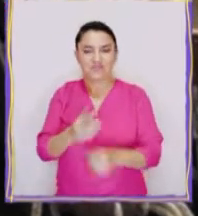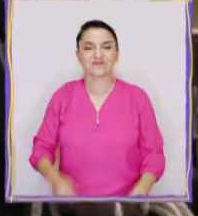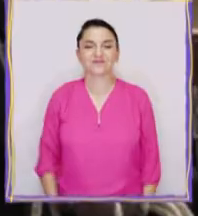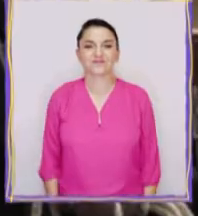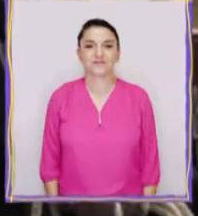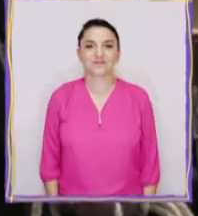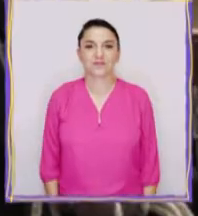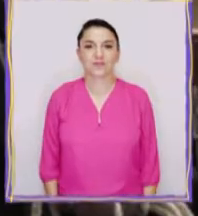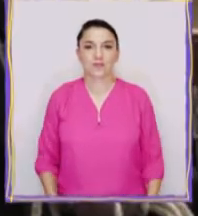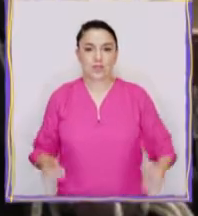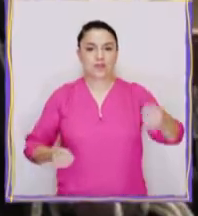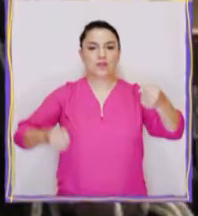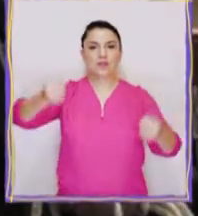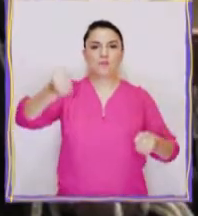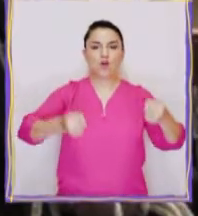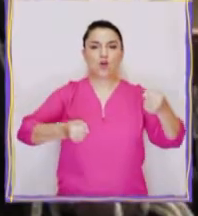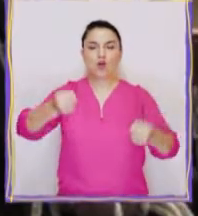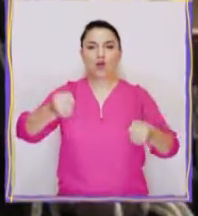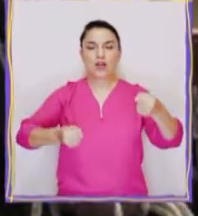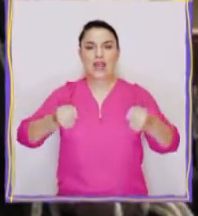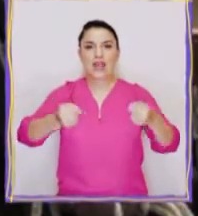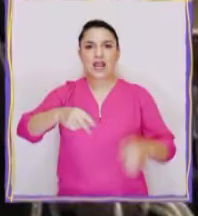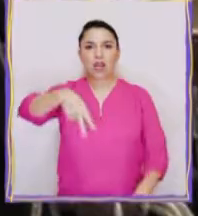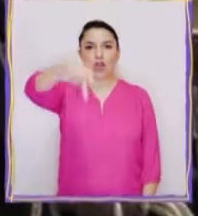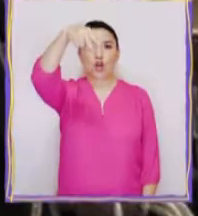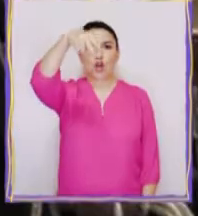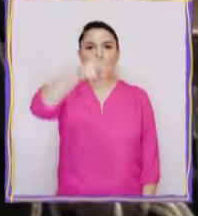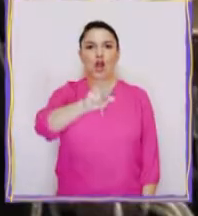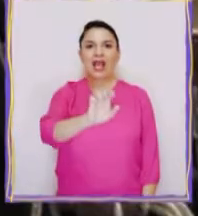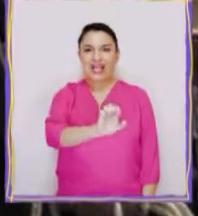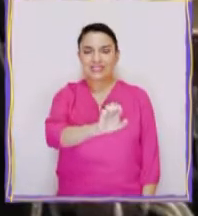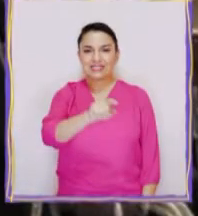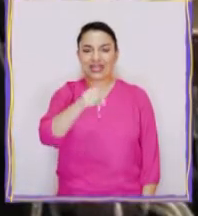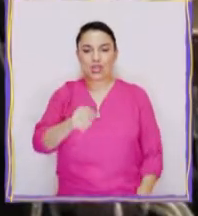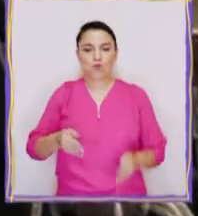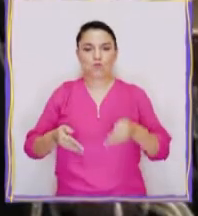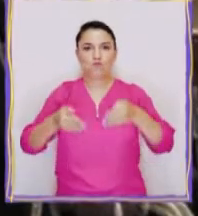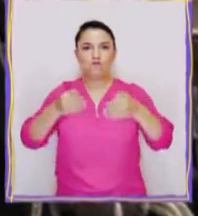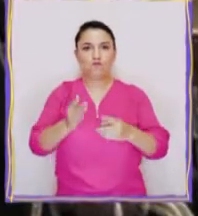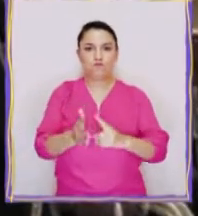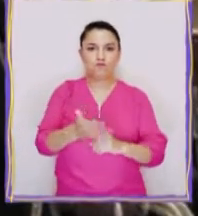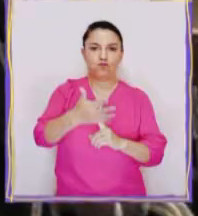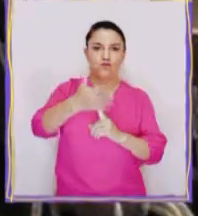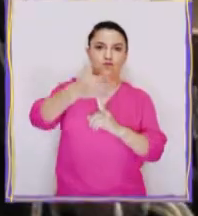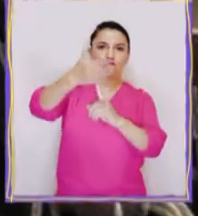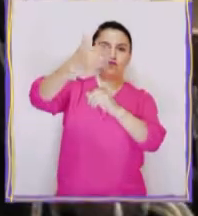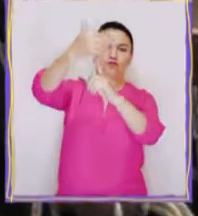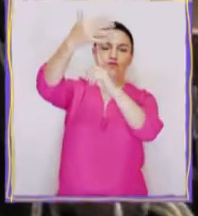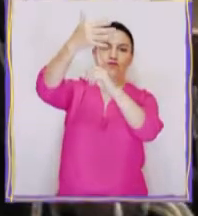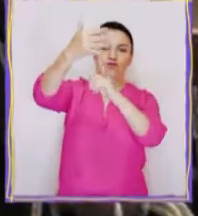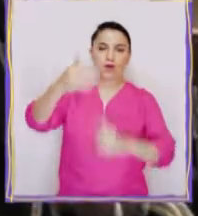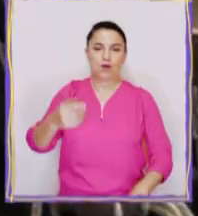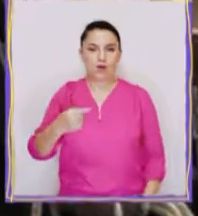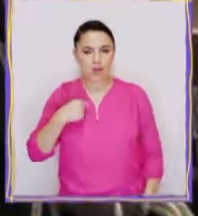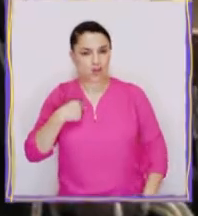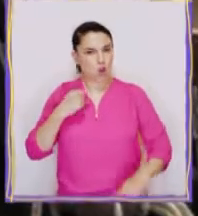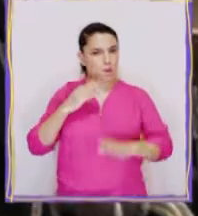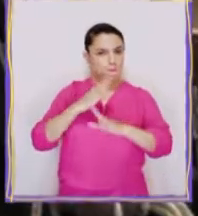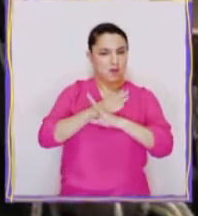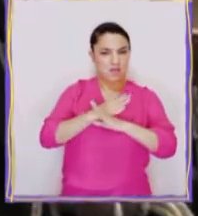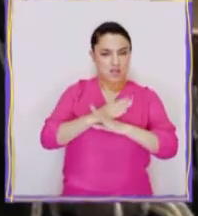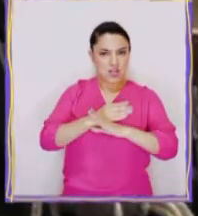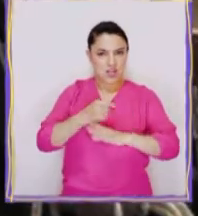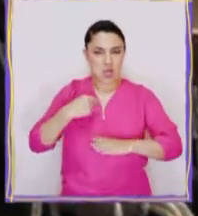¡Timonel! ¡Fije el curso al noreste! ¡Desplieguen la vela mayor! Nada impedirá que yo, Vasco da